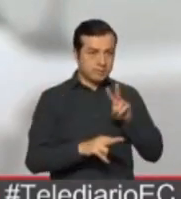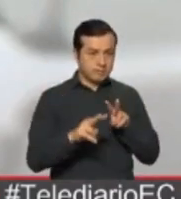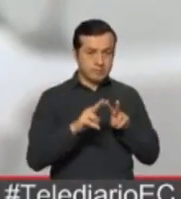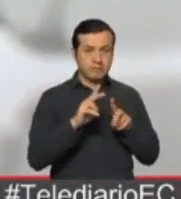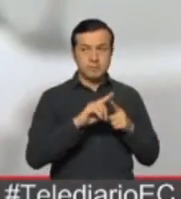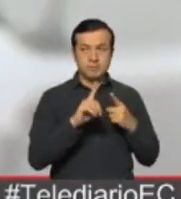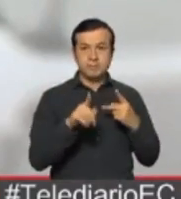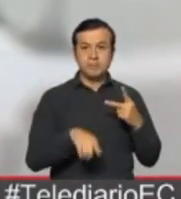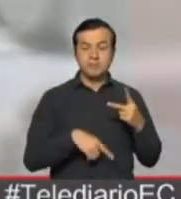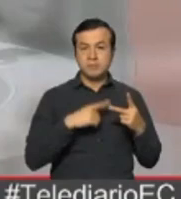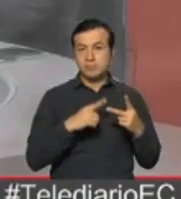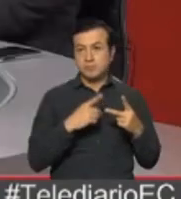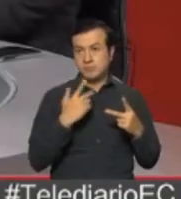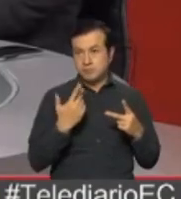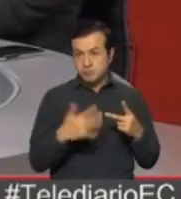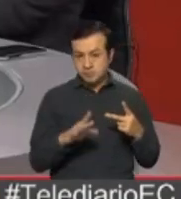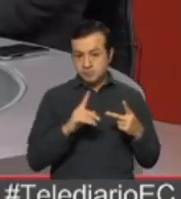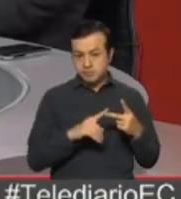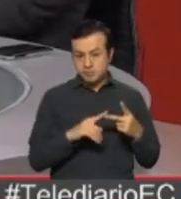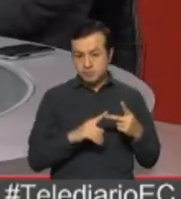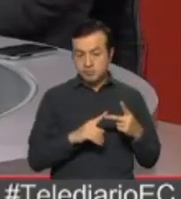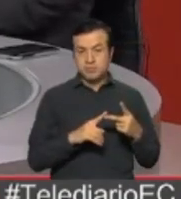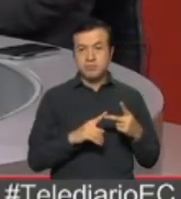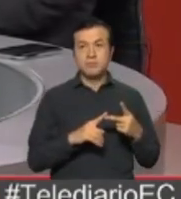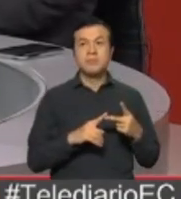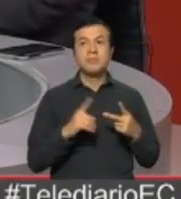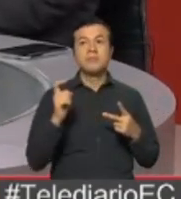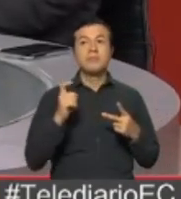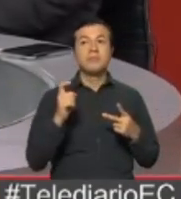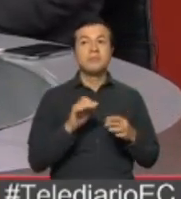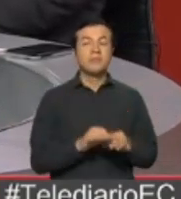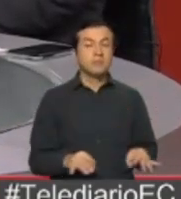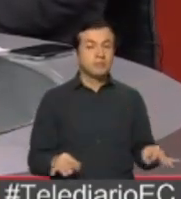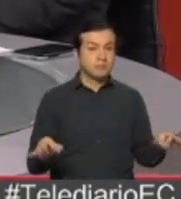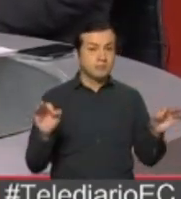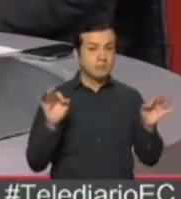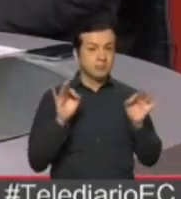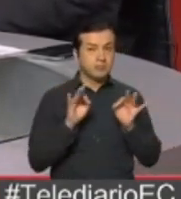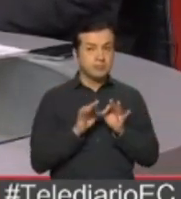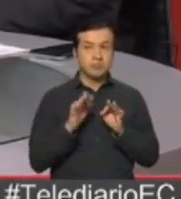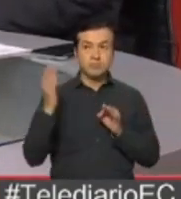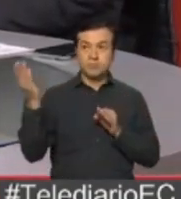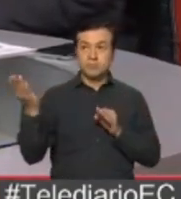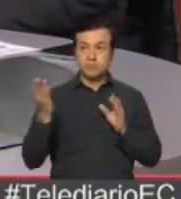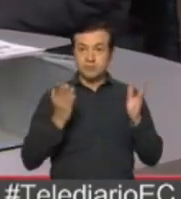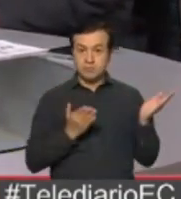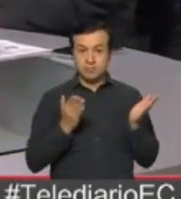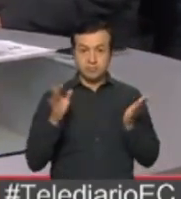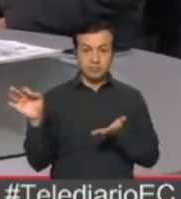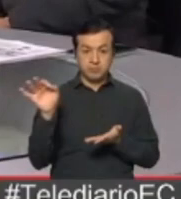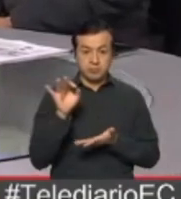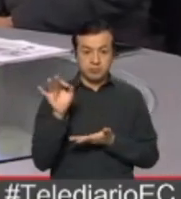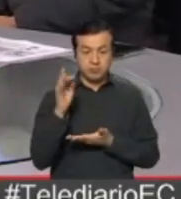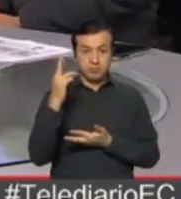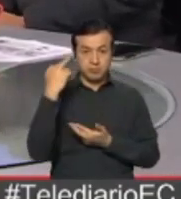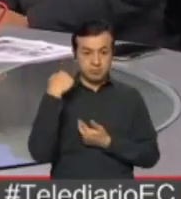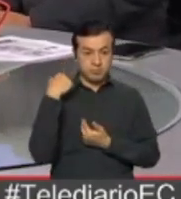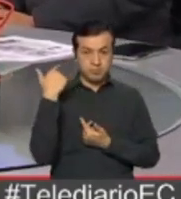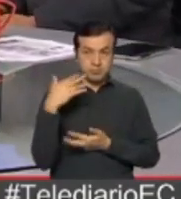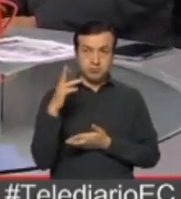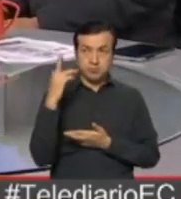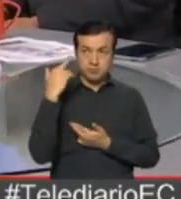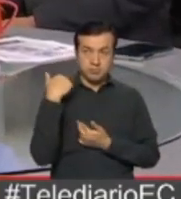pero por otra parte estamos con la necesidad de obtener la delegación de las competencias